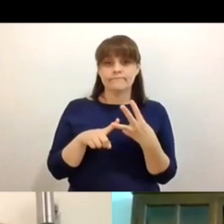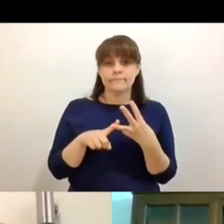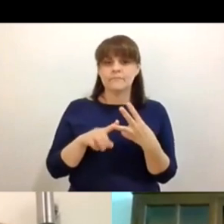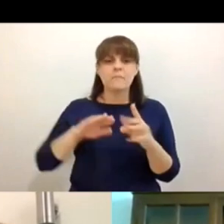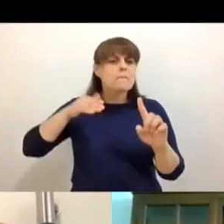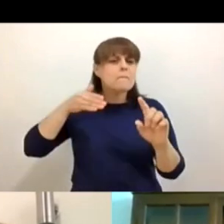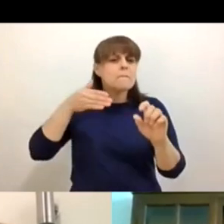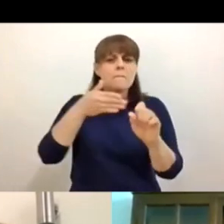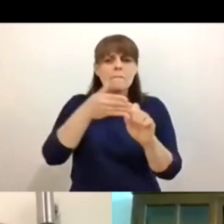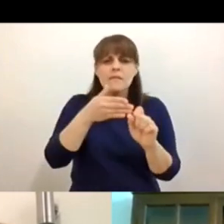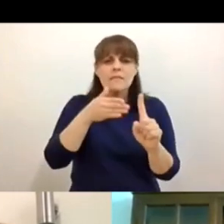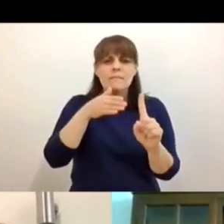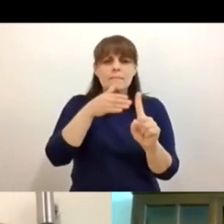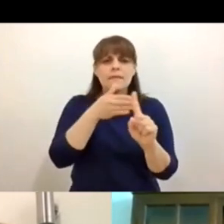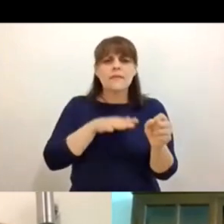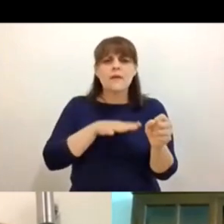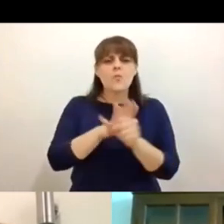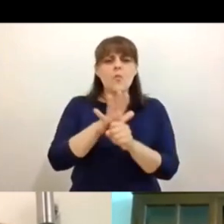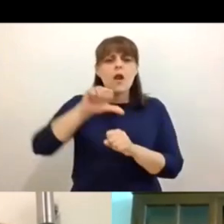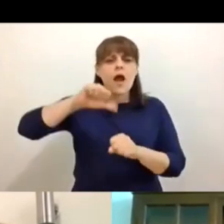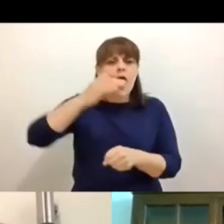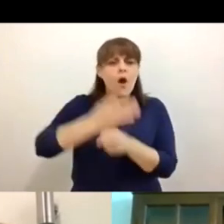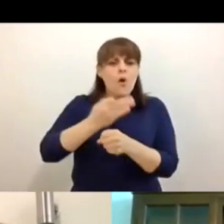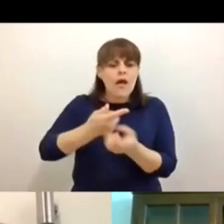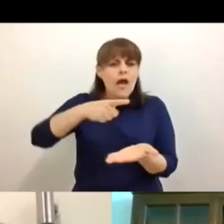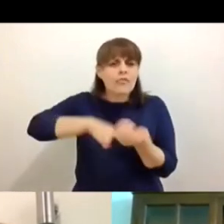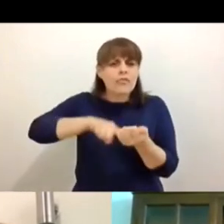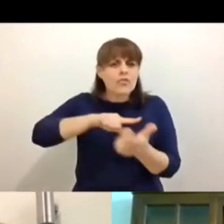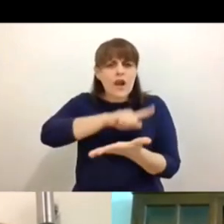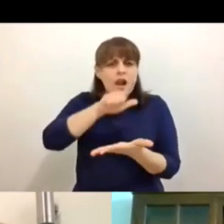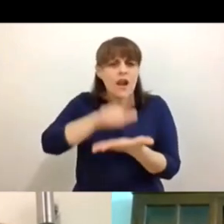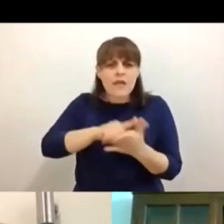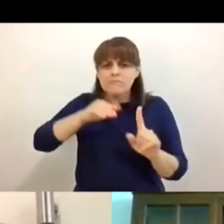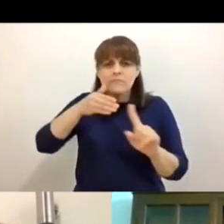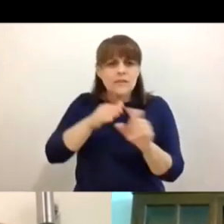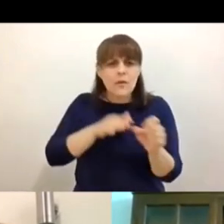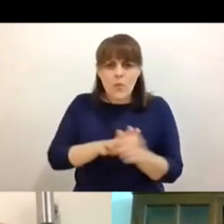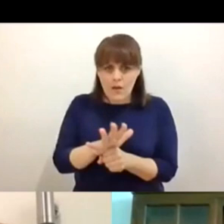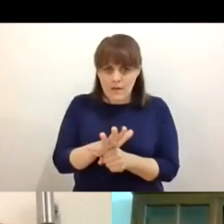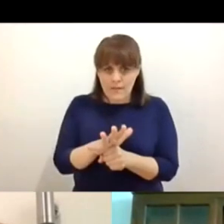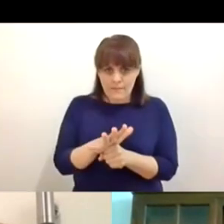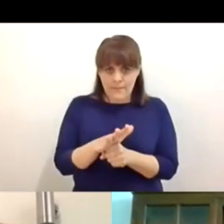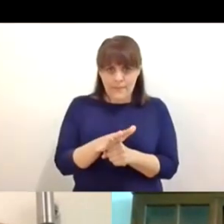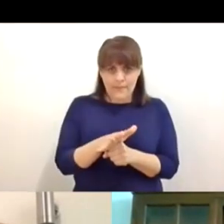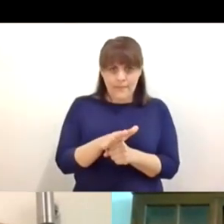finalidad de la ley nacional hoy. Y la finalidad de la ley nacional hoy es un fin